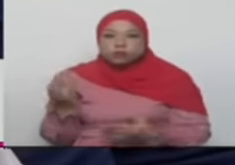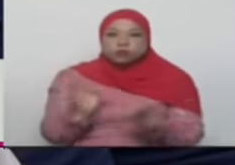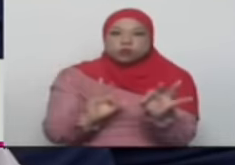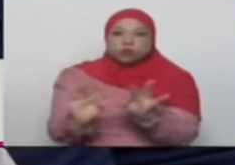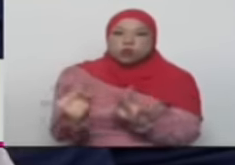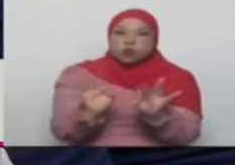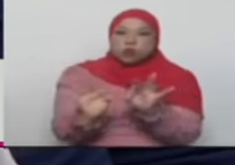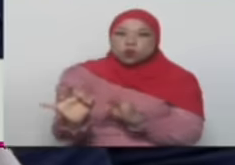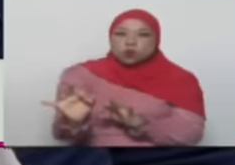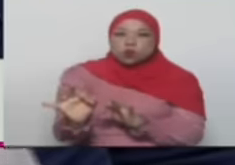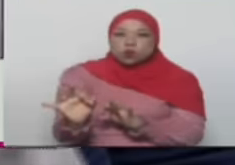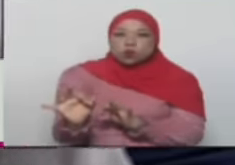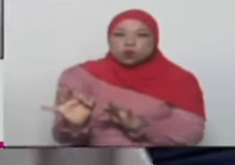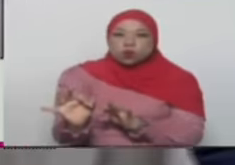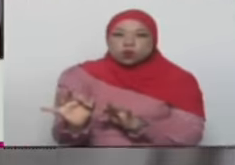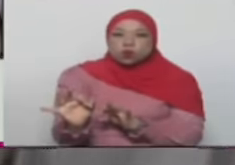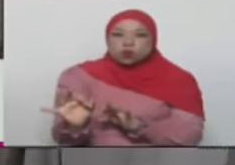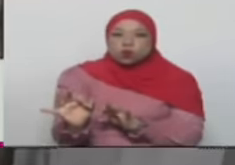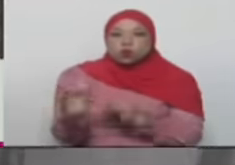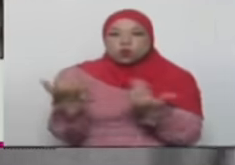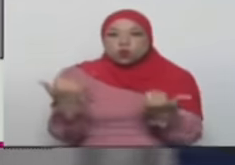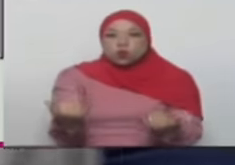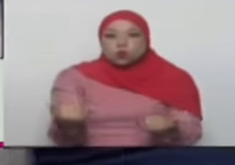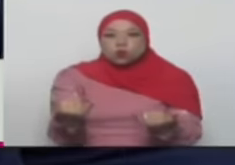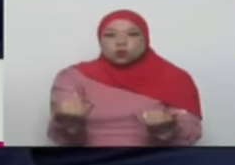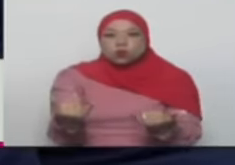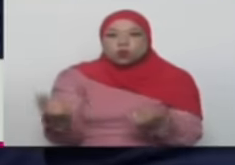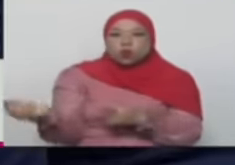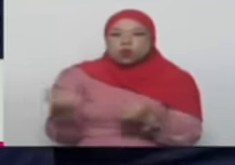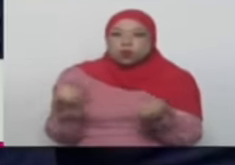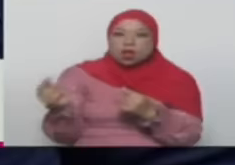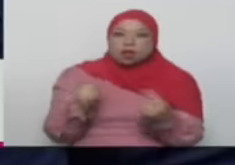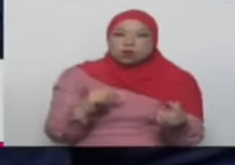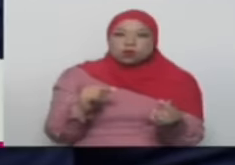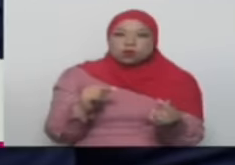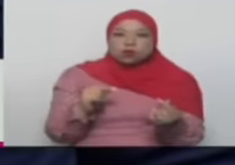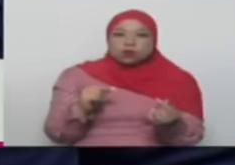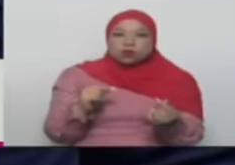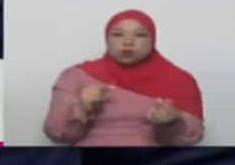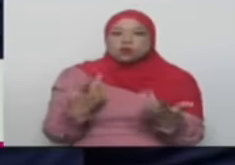digamos, de chiste, pues. Diálogos chistosos.